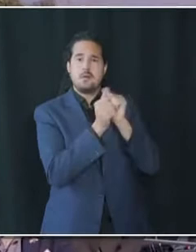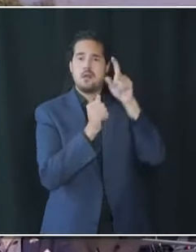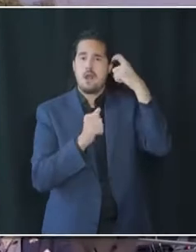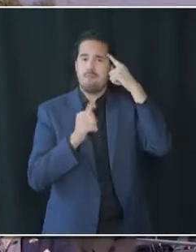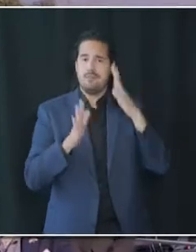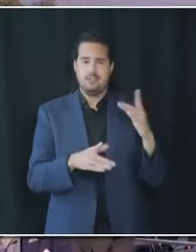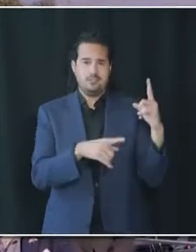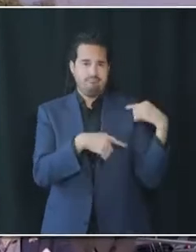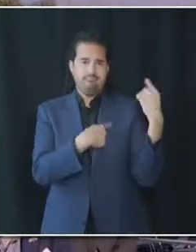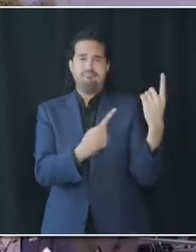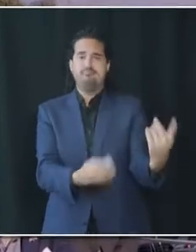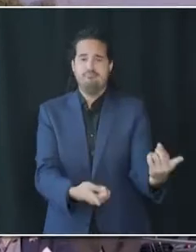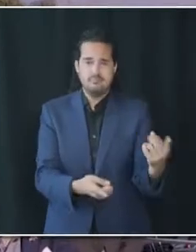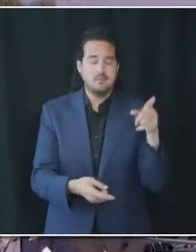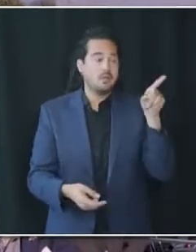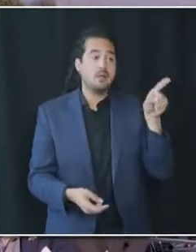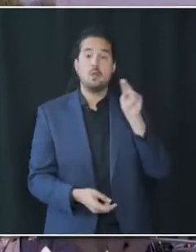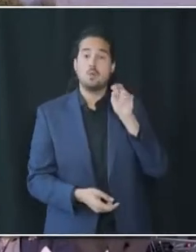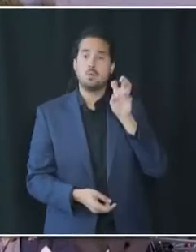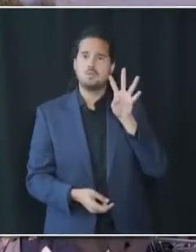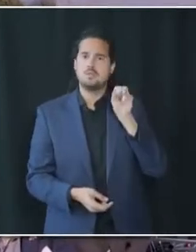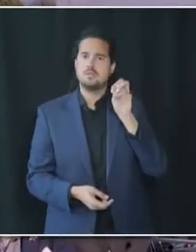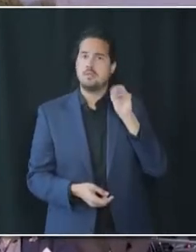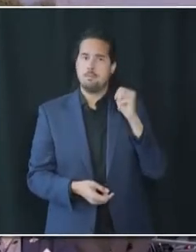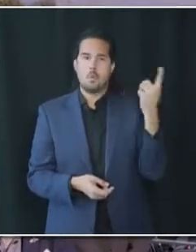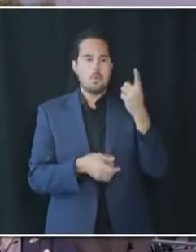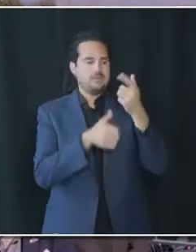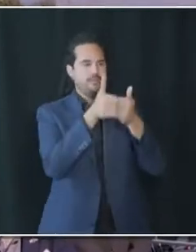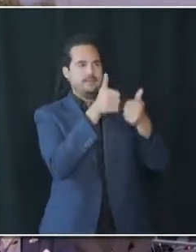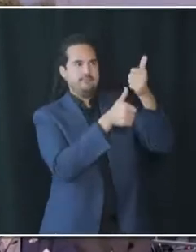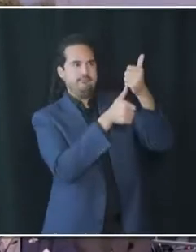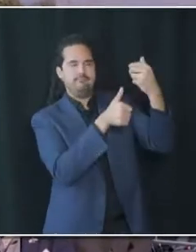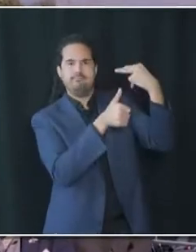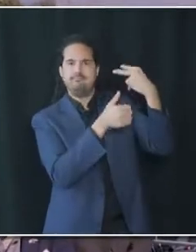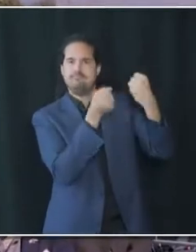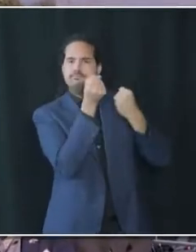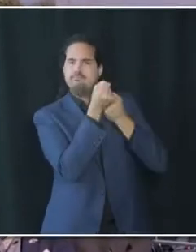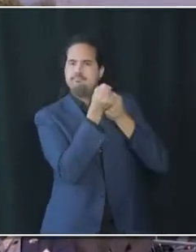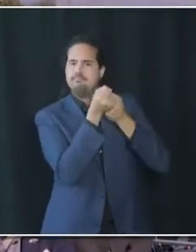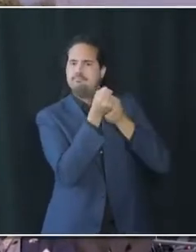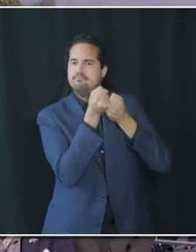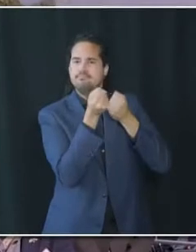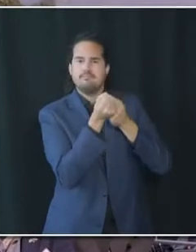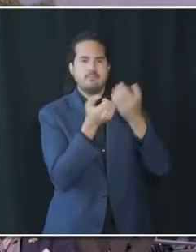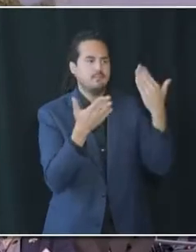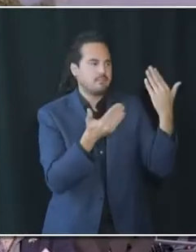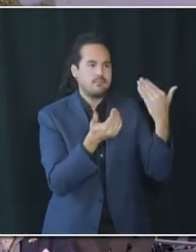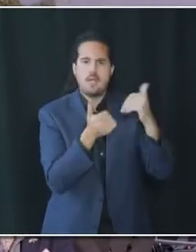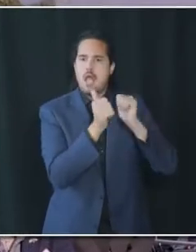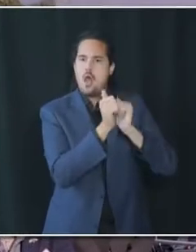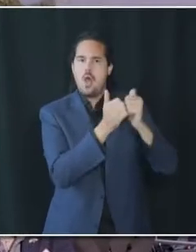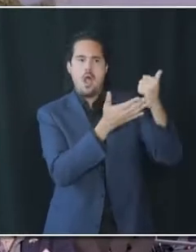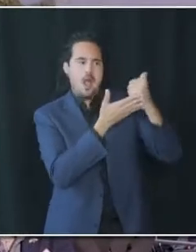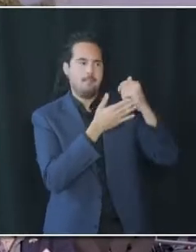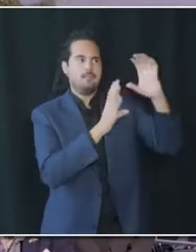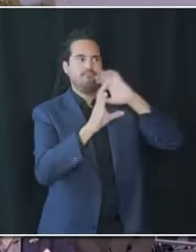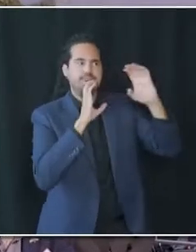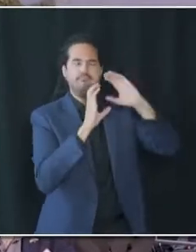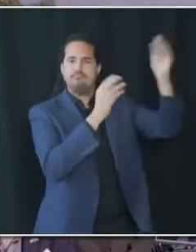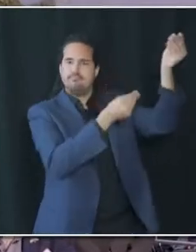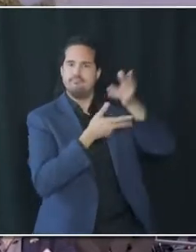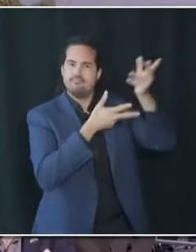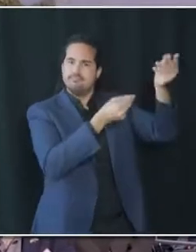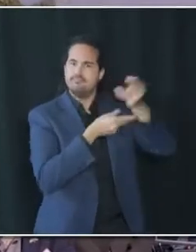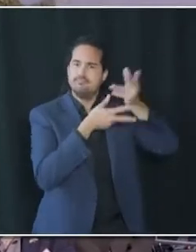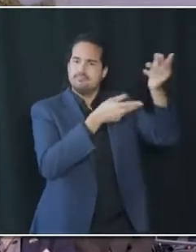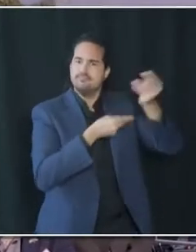en torno a la inundación que ha estado ocurriendo manteniendo a los gobiernos locales informados involucrados en torno a los incendios